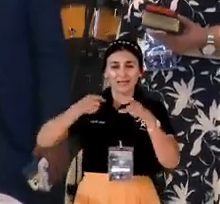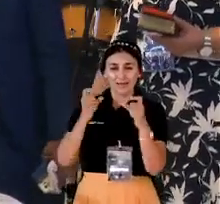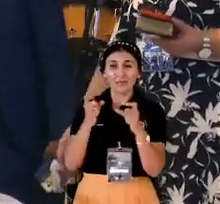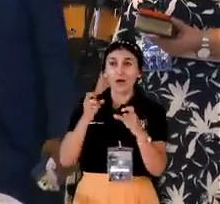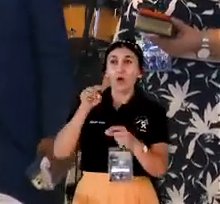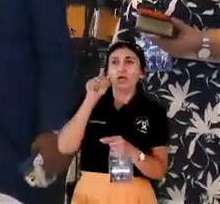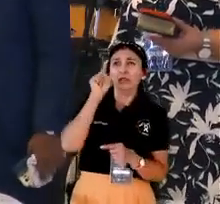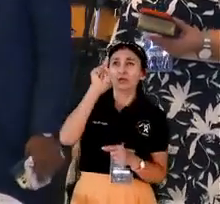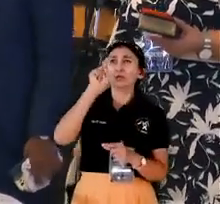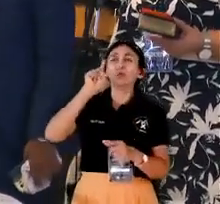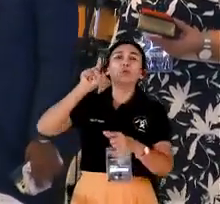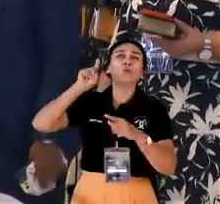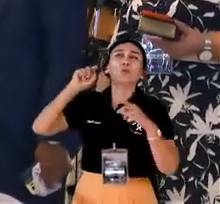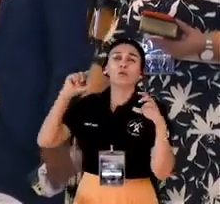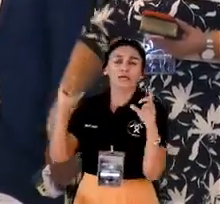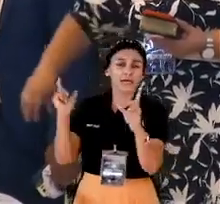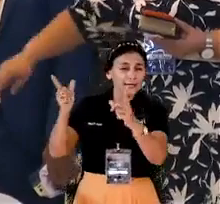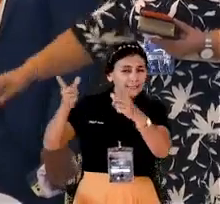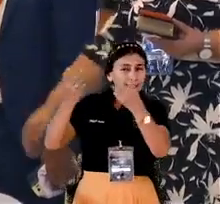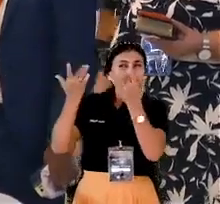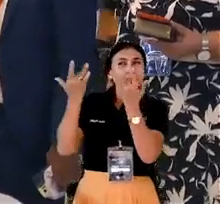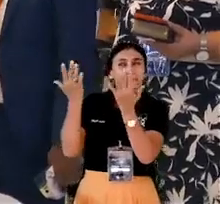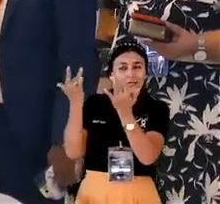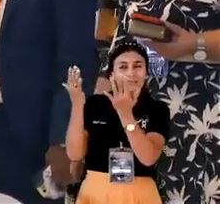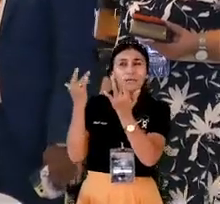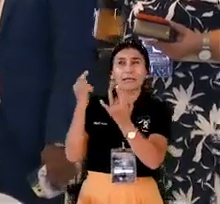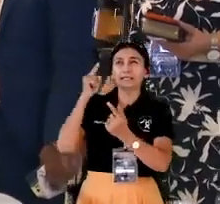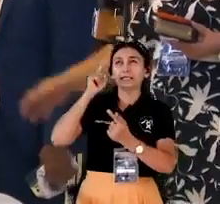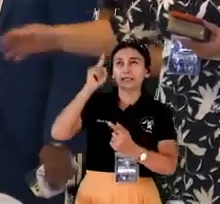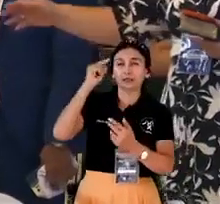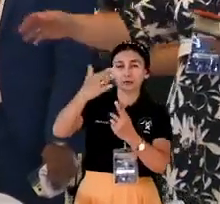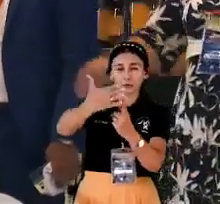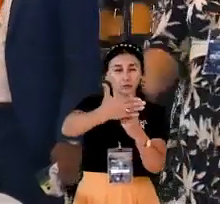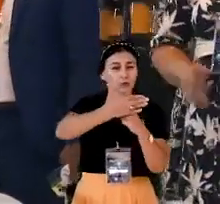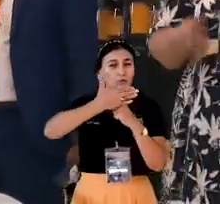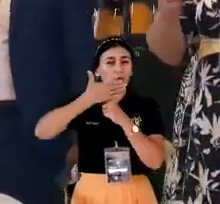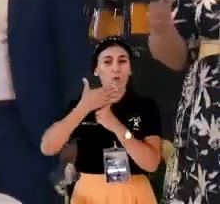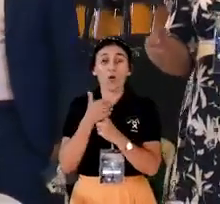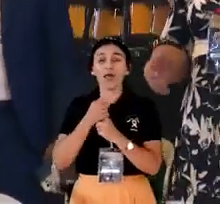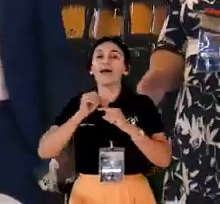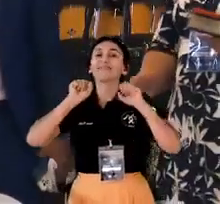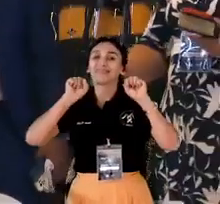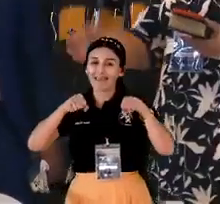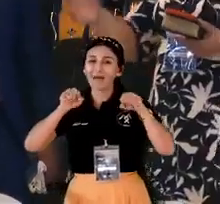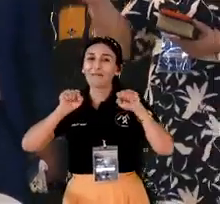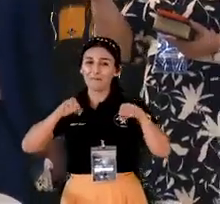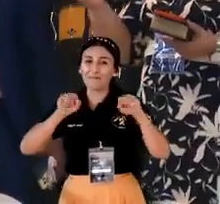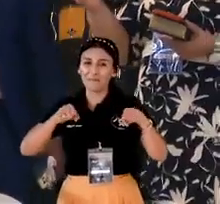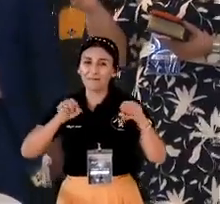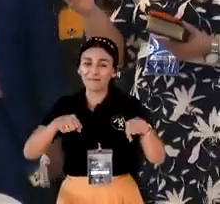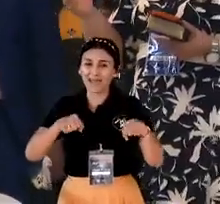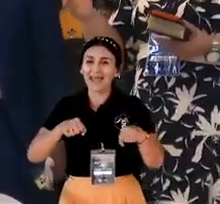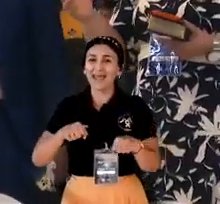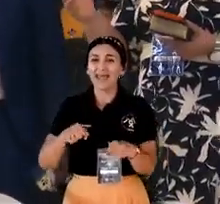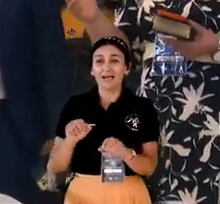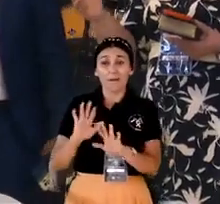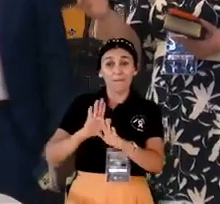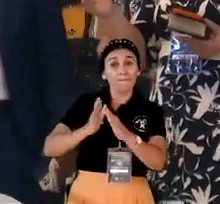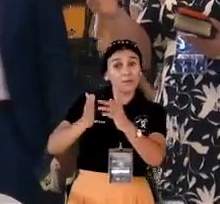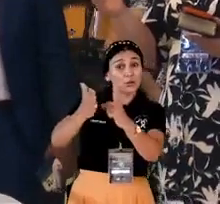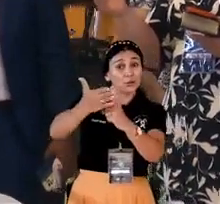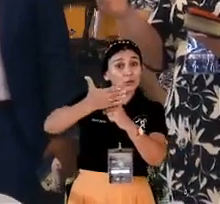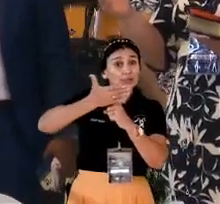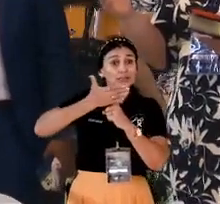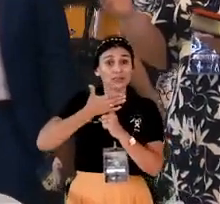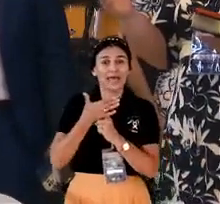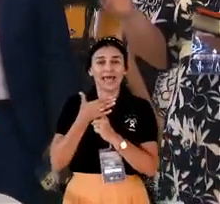de ellas, que tú eres el respaldo de ellas, pero que también tú eres el defensor de ellas. Por eso